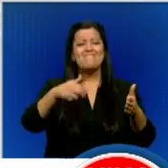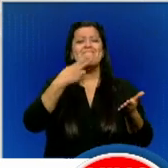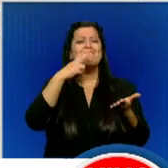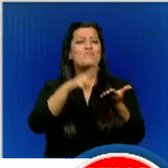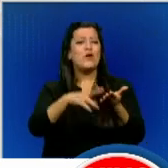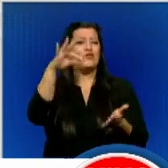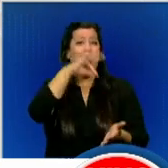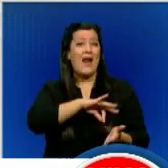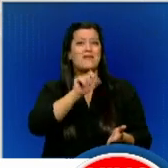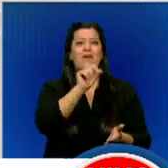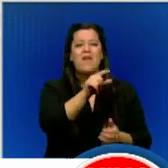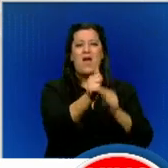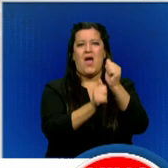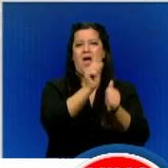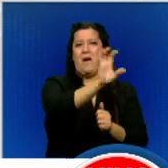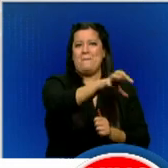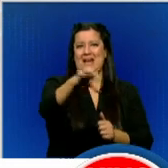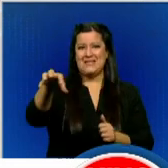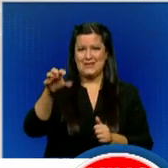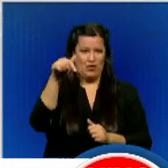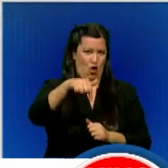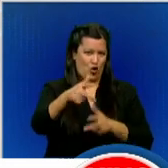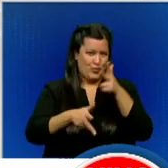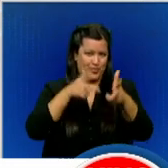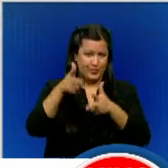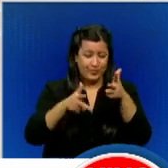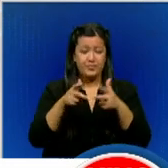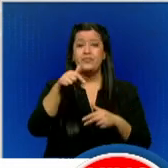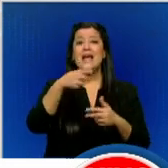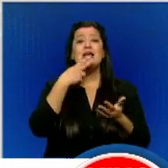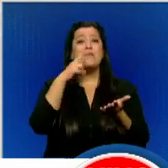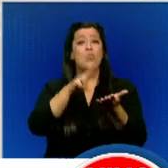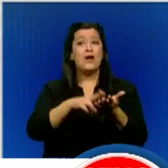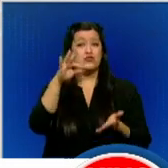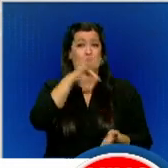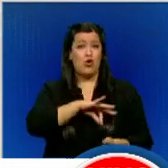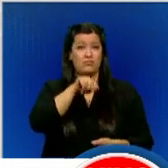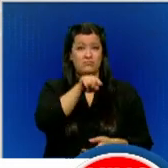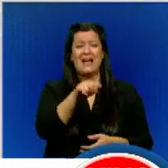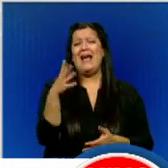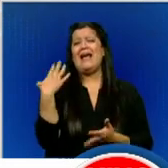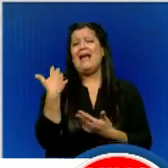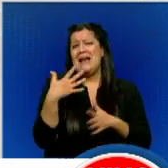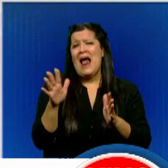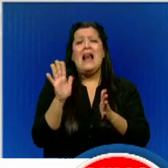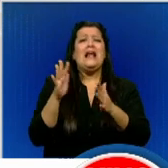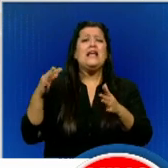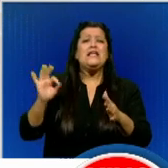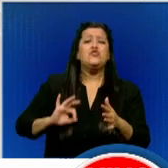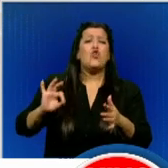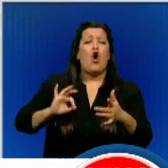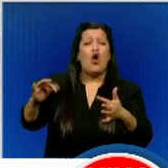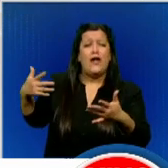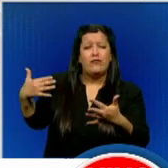a las sociedades este es un impuesto que en general en la historia argentina ha